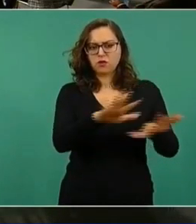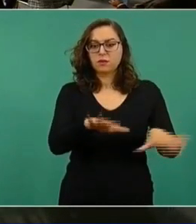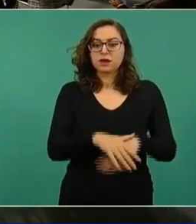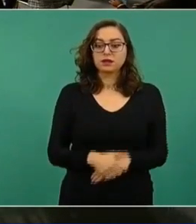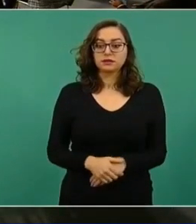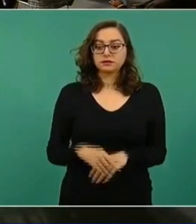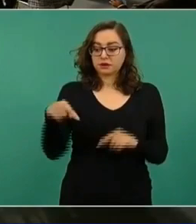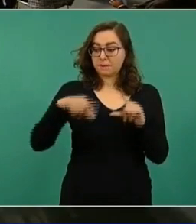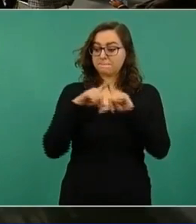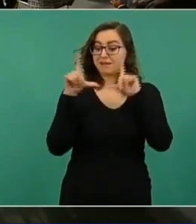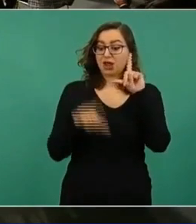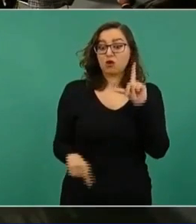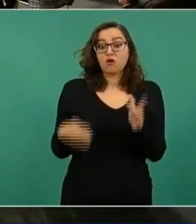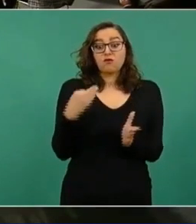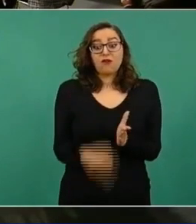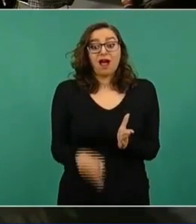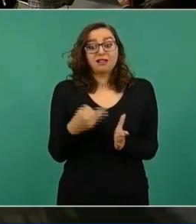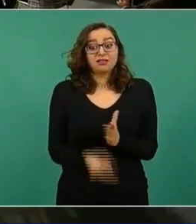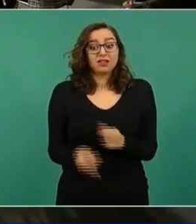de médicos